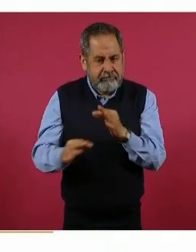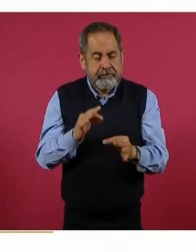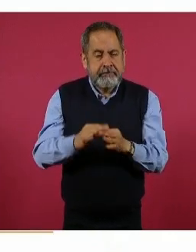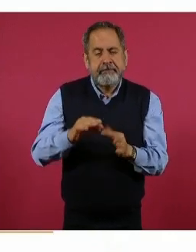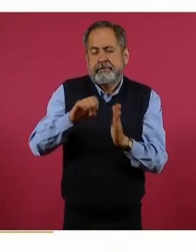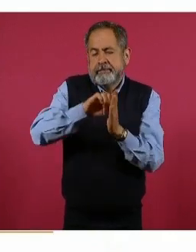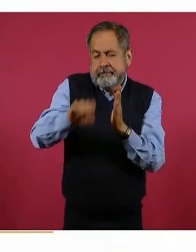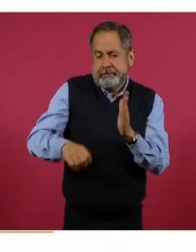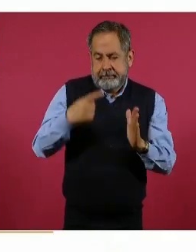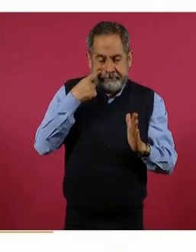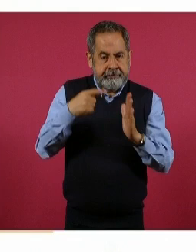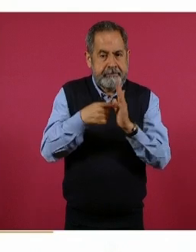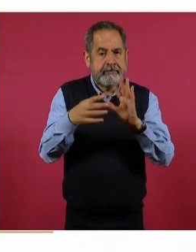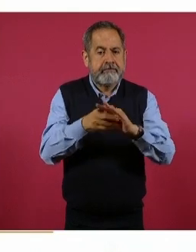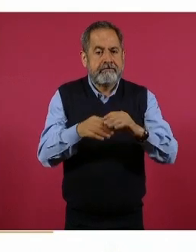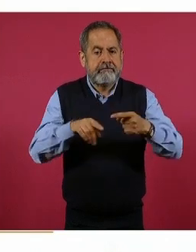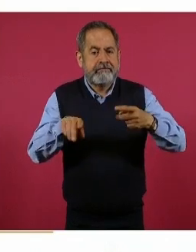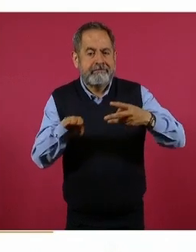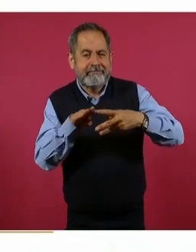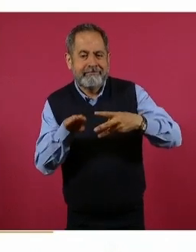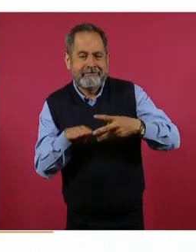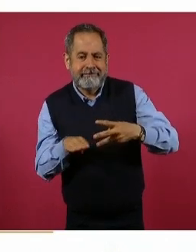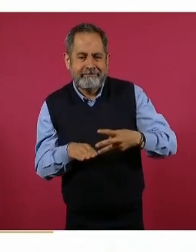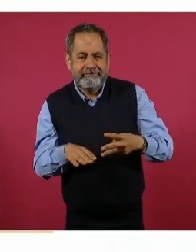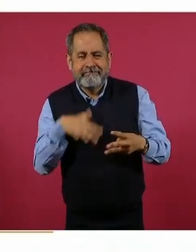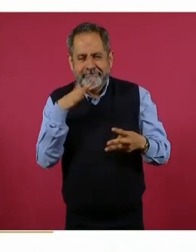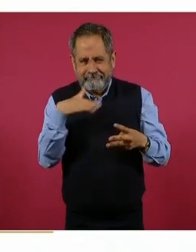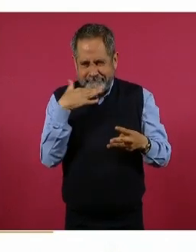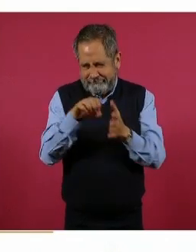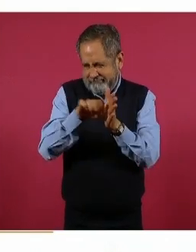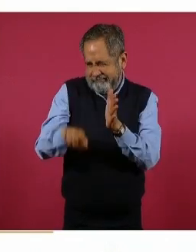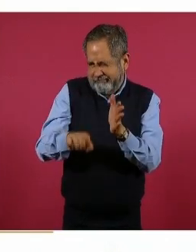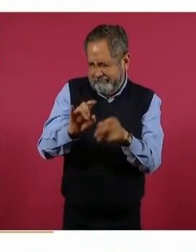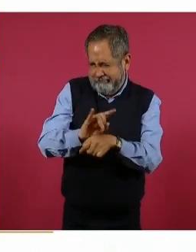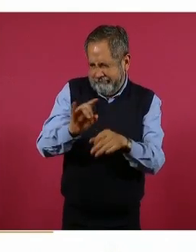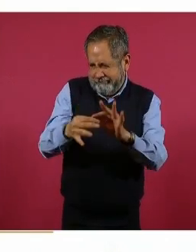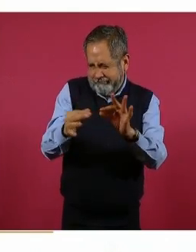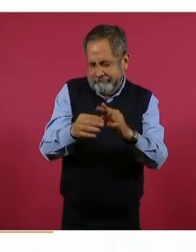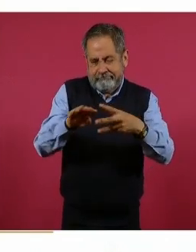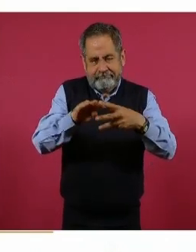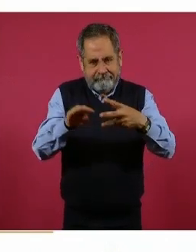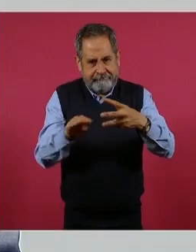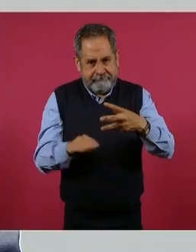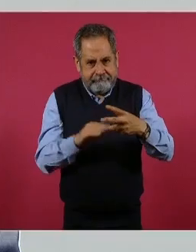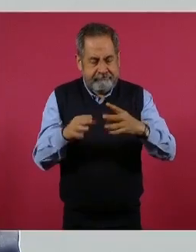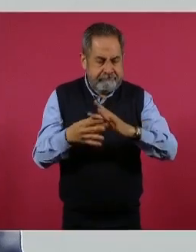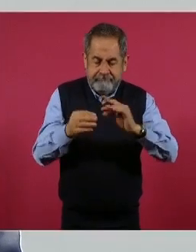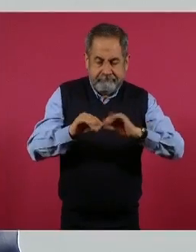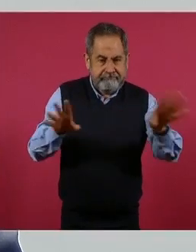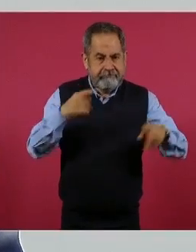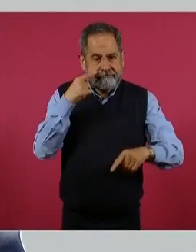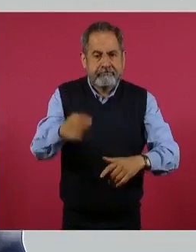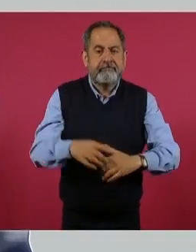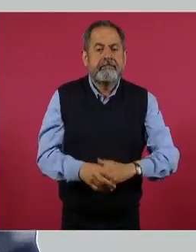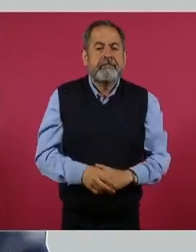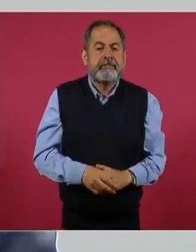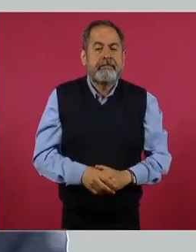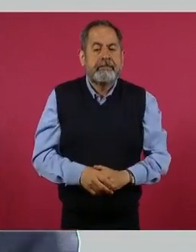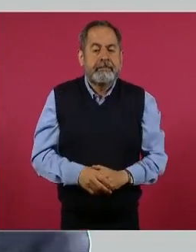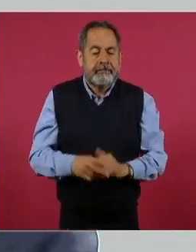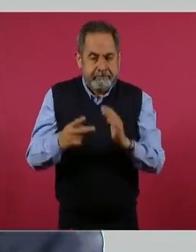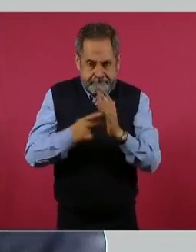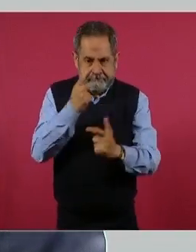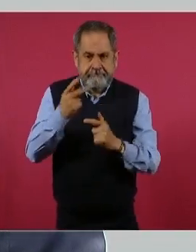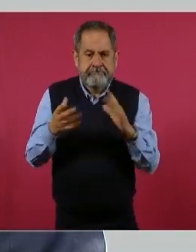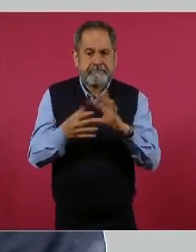una analogía sobre los tres sótanos de la corrupción que existían en COFEPRIS y en los cuales hemos encendido la luz. Para